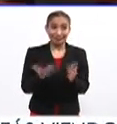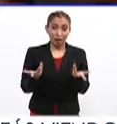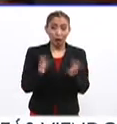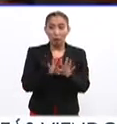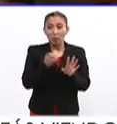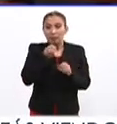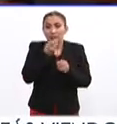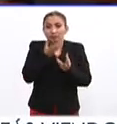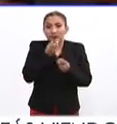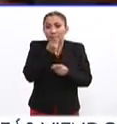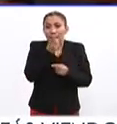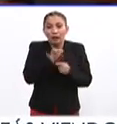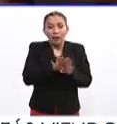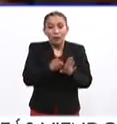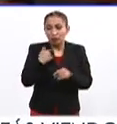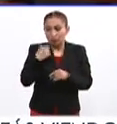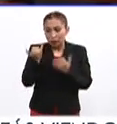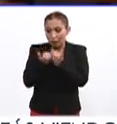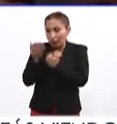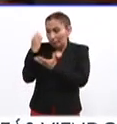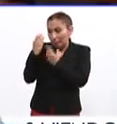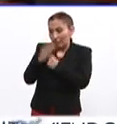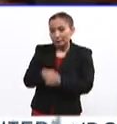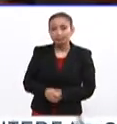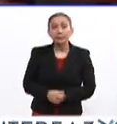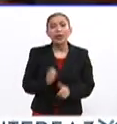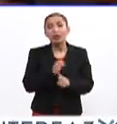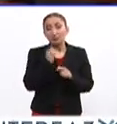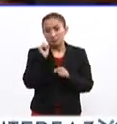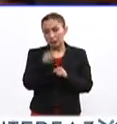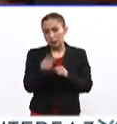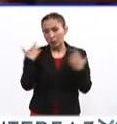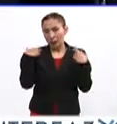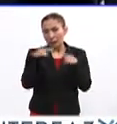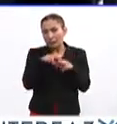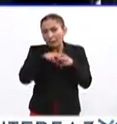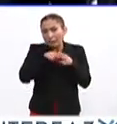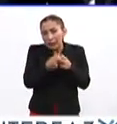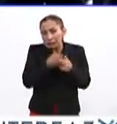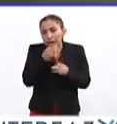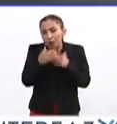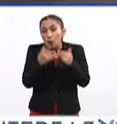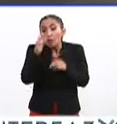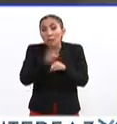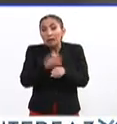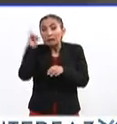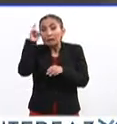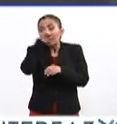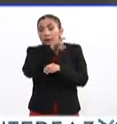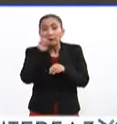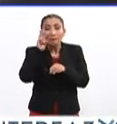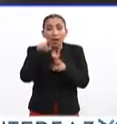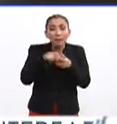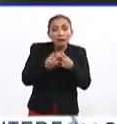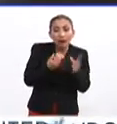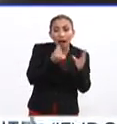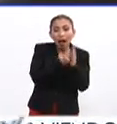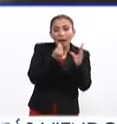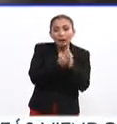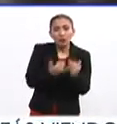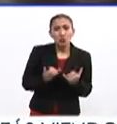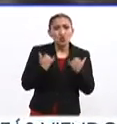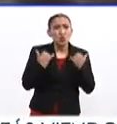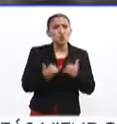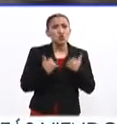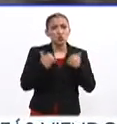cómo explicarles, ¿no? Porque pues también yo estaba aprendiendo. En este camino como profesora, uno de sus mayores retos fue comenzar a dar clases muy